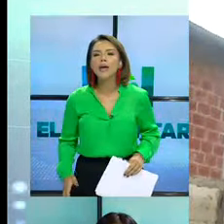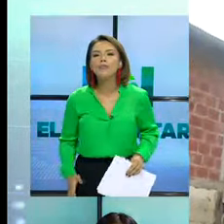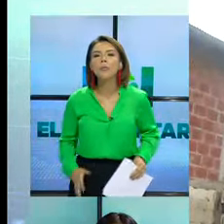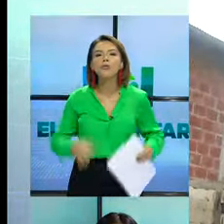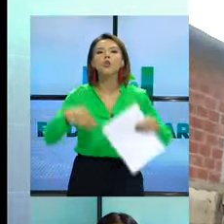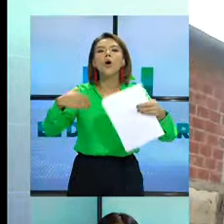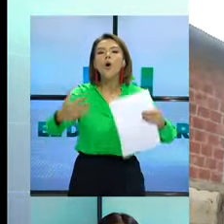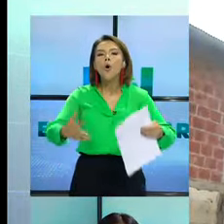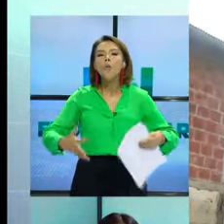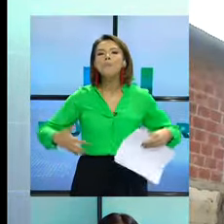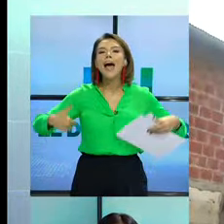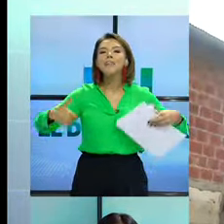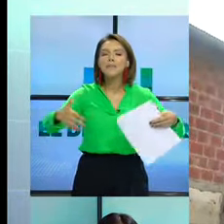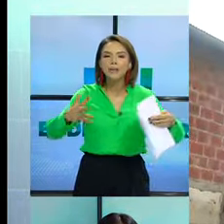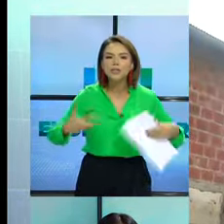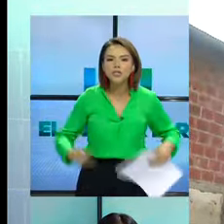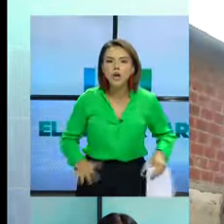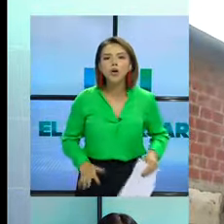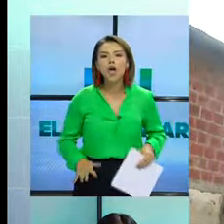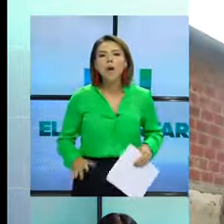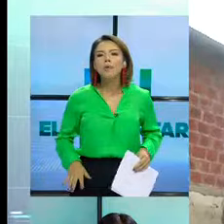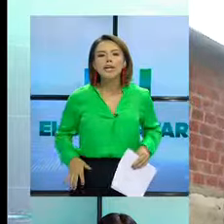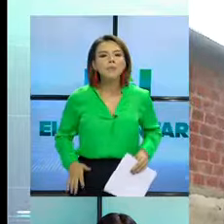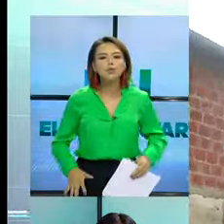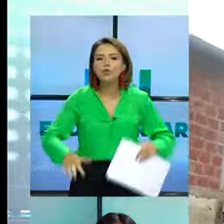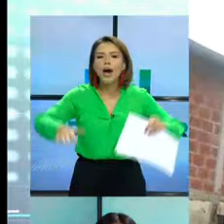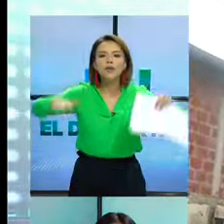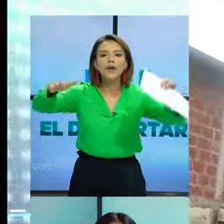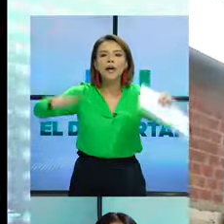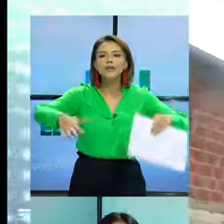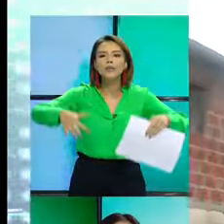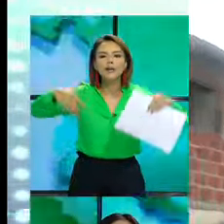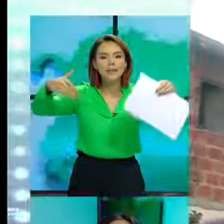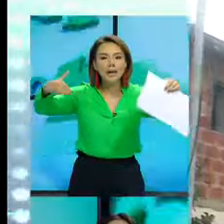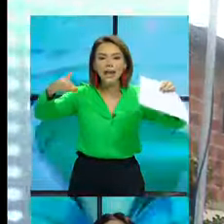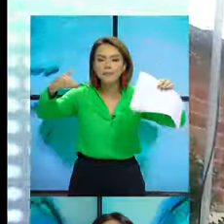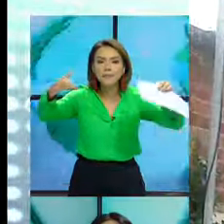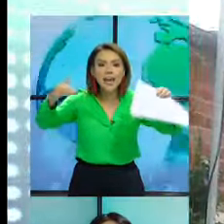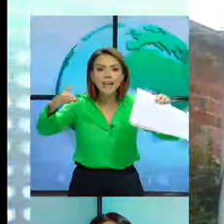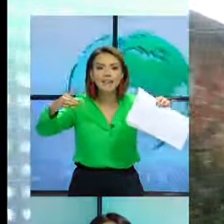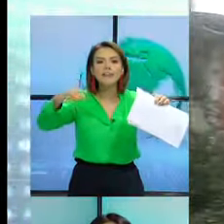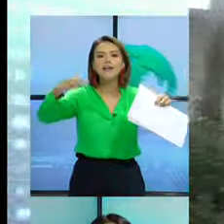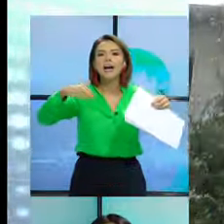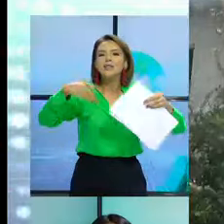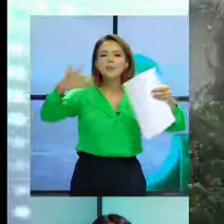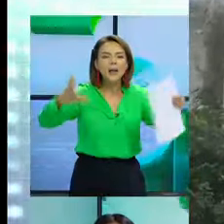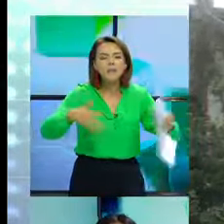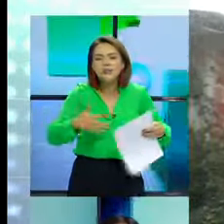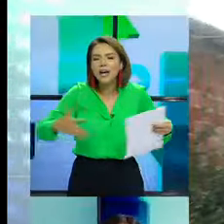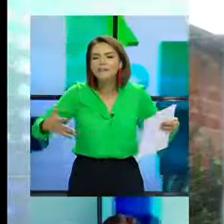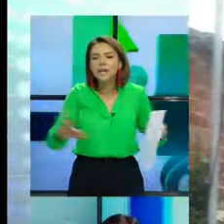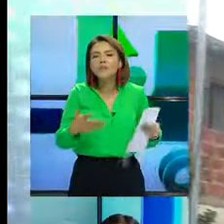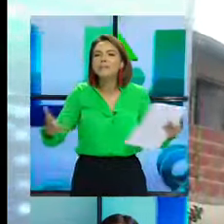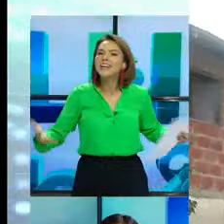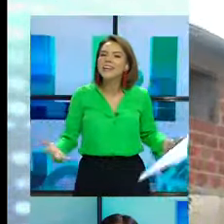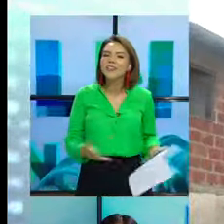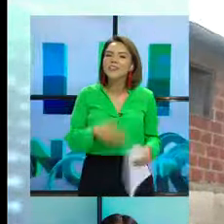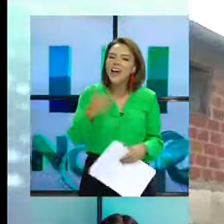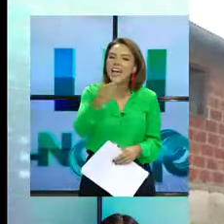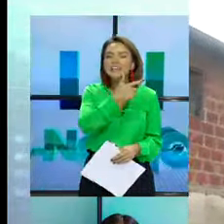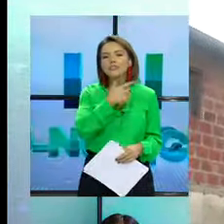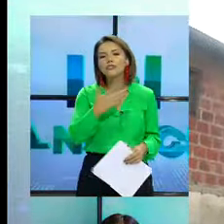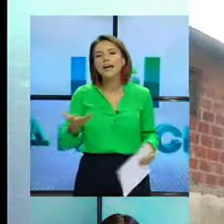electrodomésticos porque hubo un plan de prevención, porque de pronto nos ayudaron a subir el tema de las viviendas, a subir el peso, o sea, de alguna manera, ¿no?